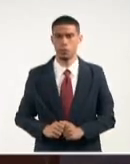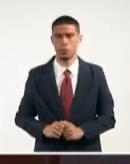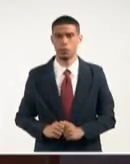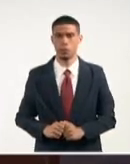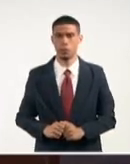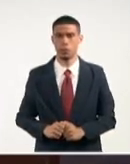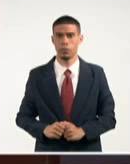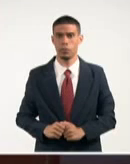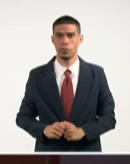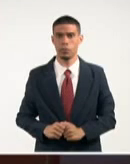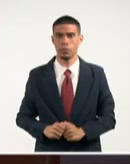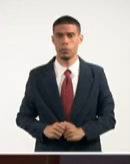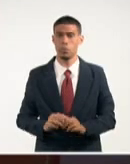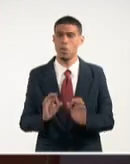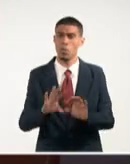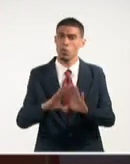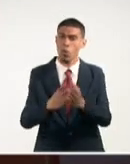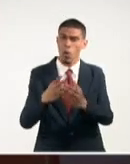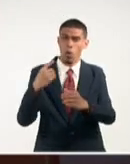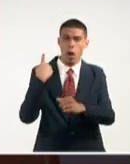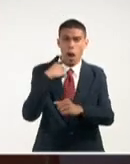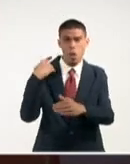A esta trayectoria